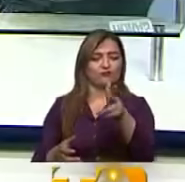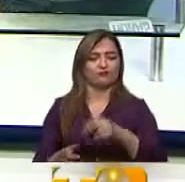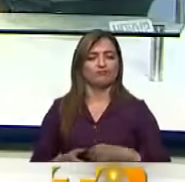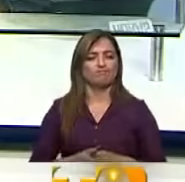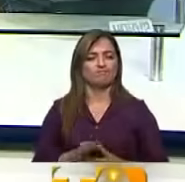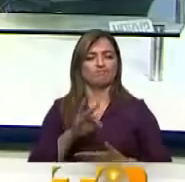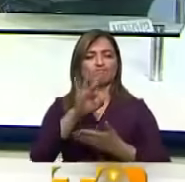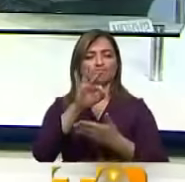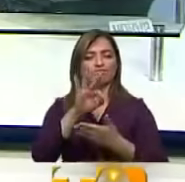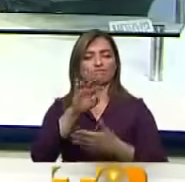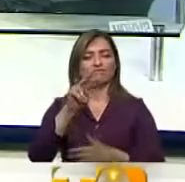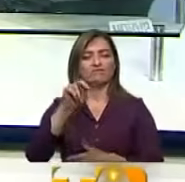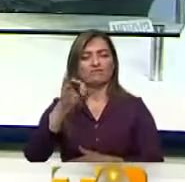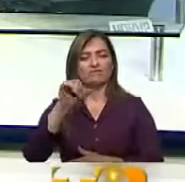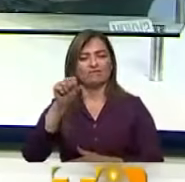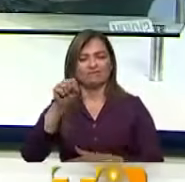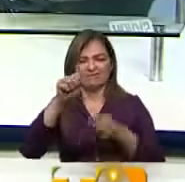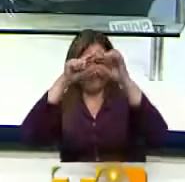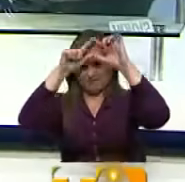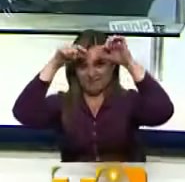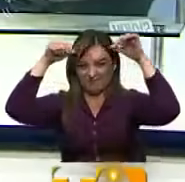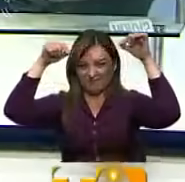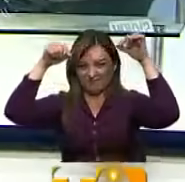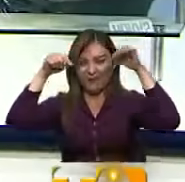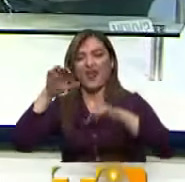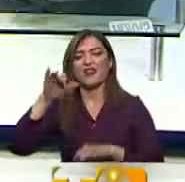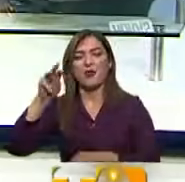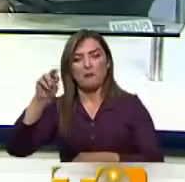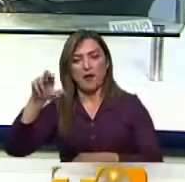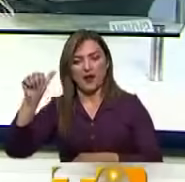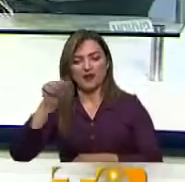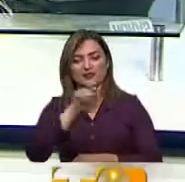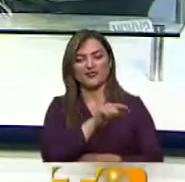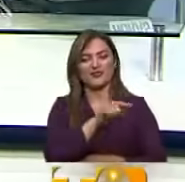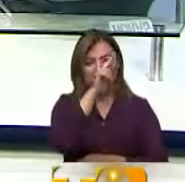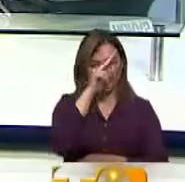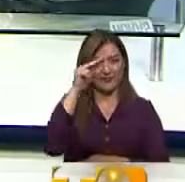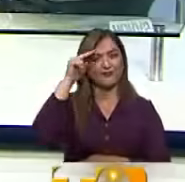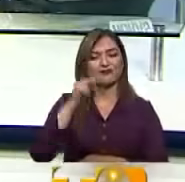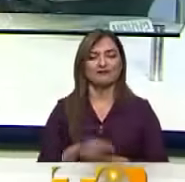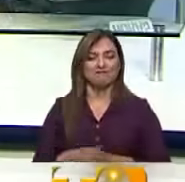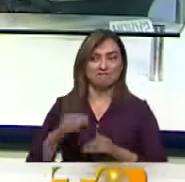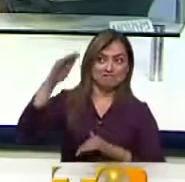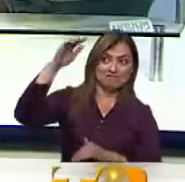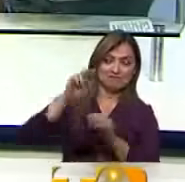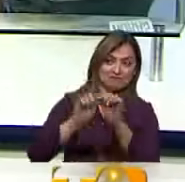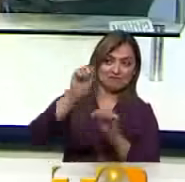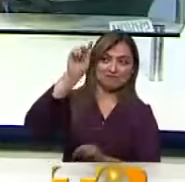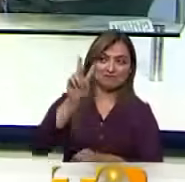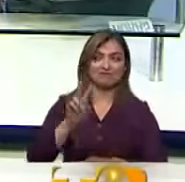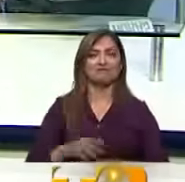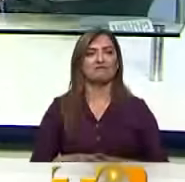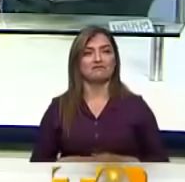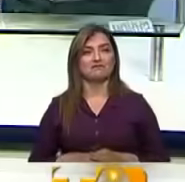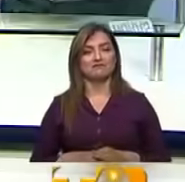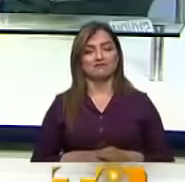que representan a Neysi, también a Tamara. A Richie. Y a Richie, ¿no? Los Exacto. han hecho súper grandes, 2 metros, me parece. Exacto. Muy,